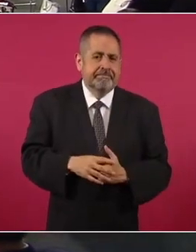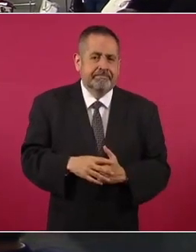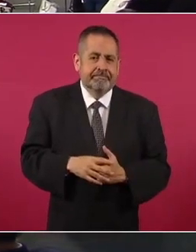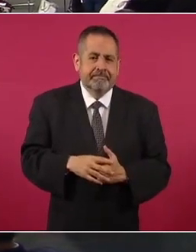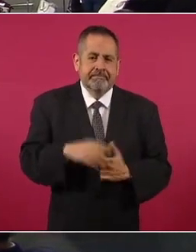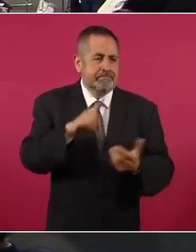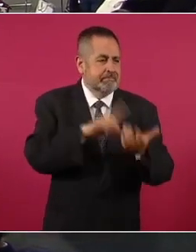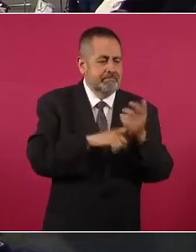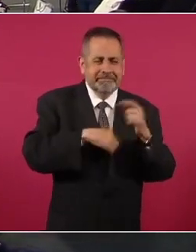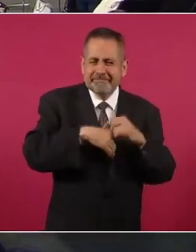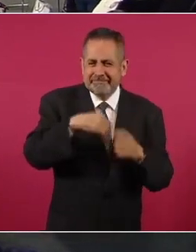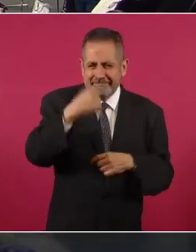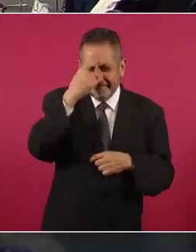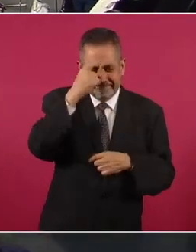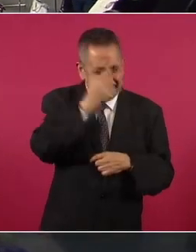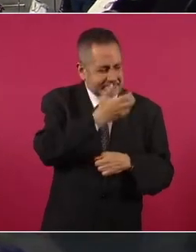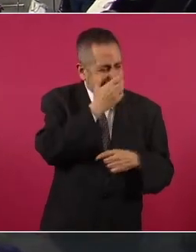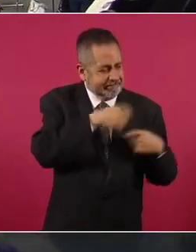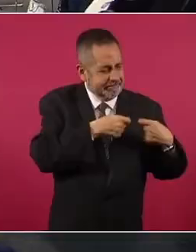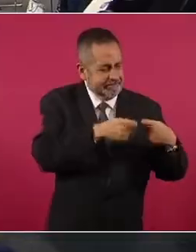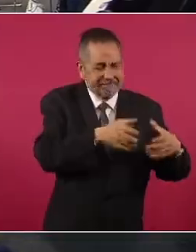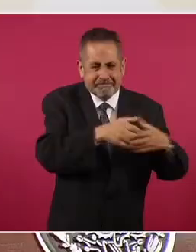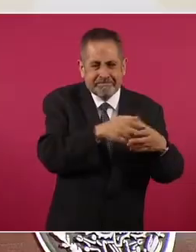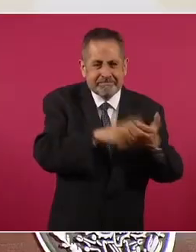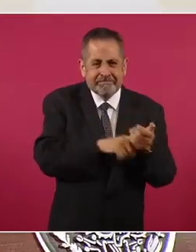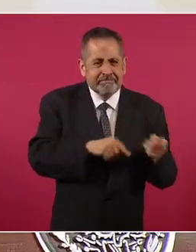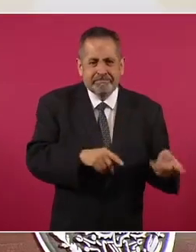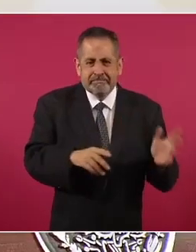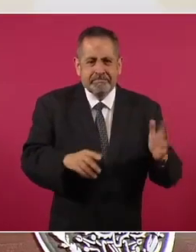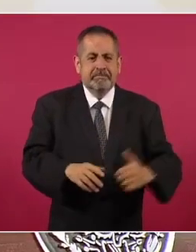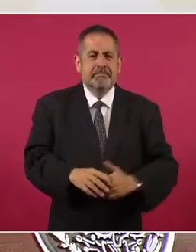la mentalidad del conservadurismo.